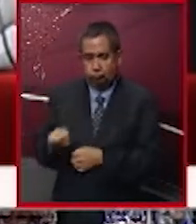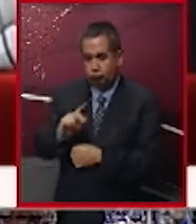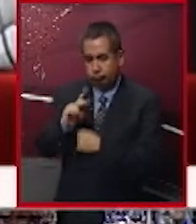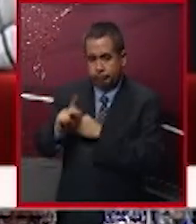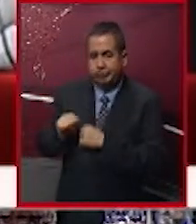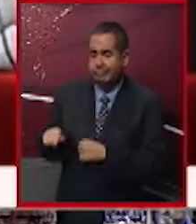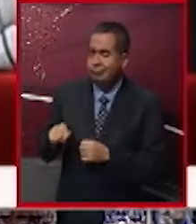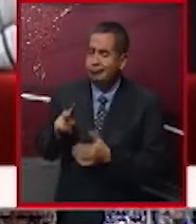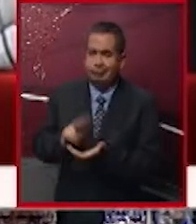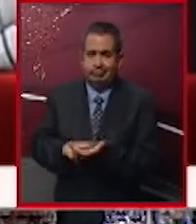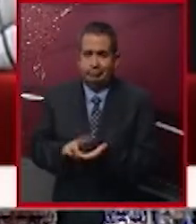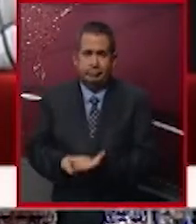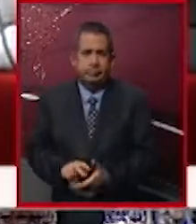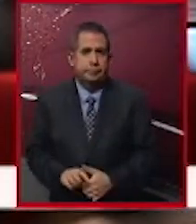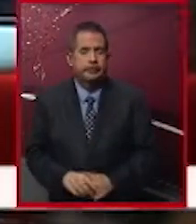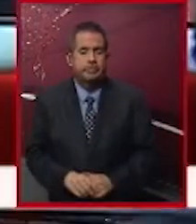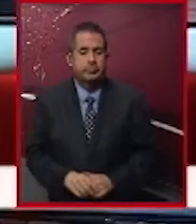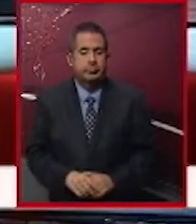país.